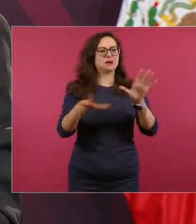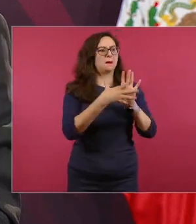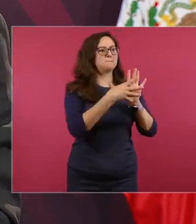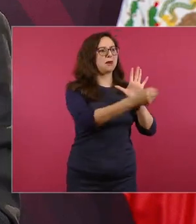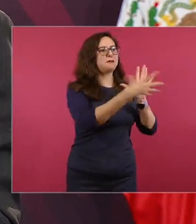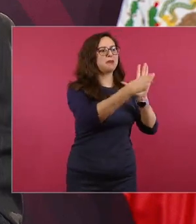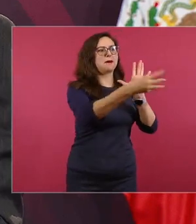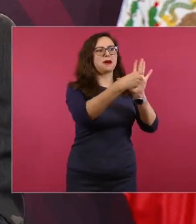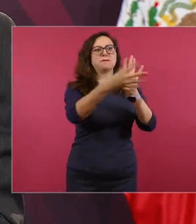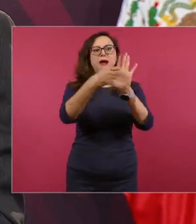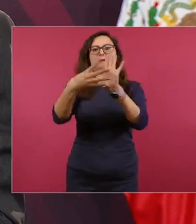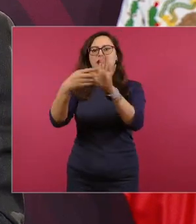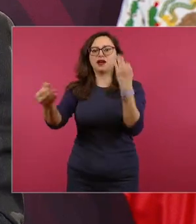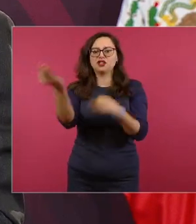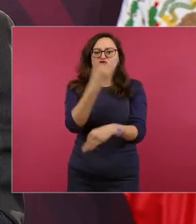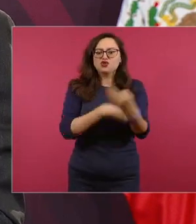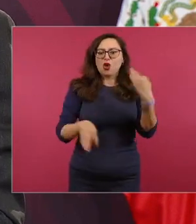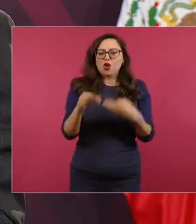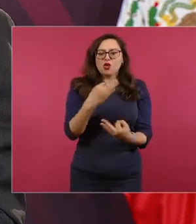traigan la tarea,